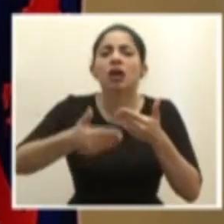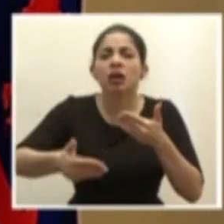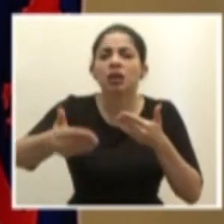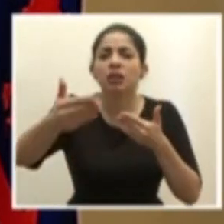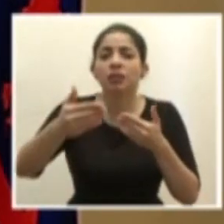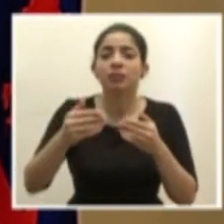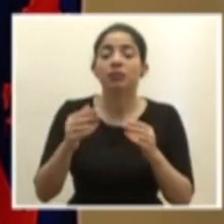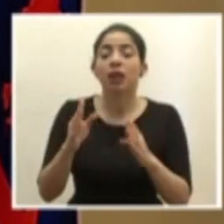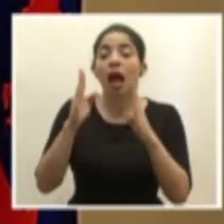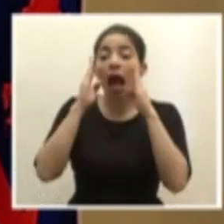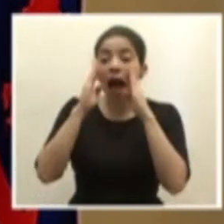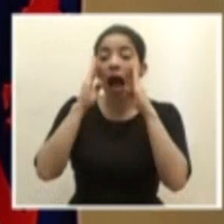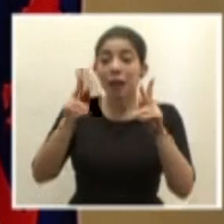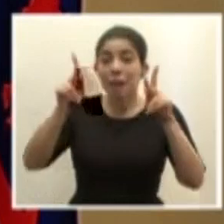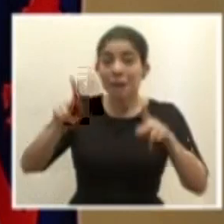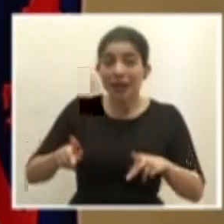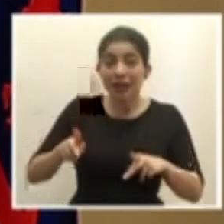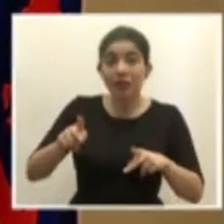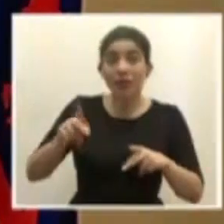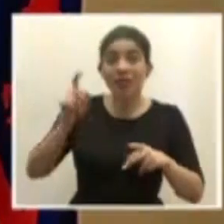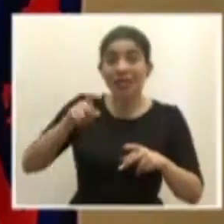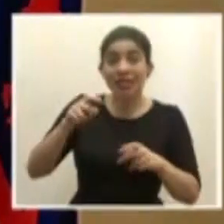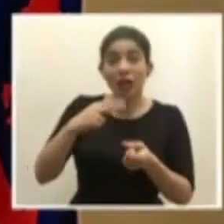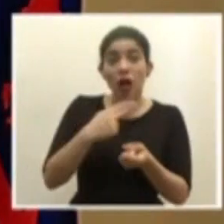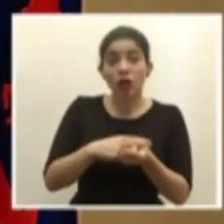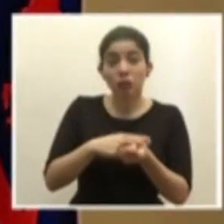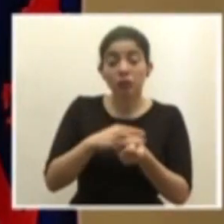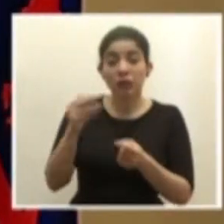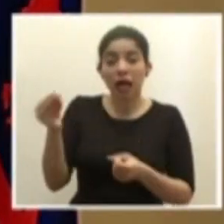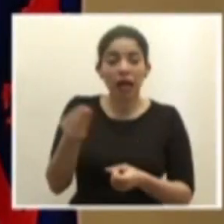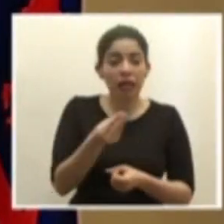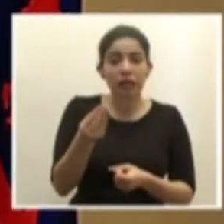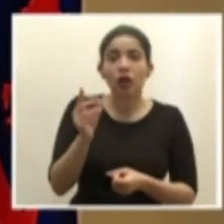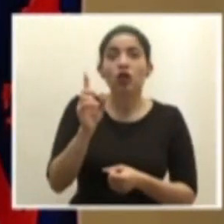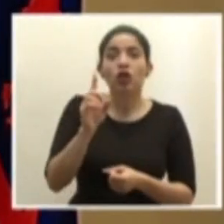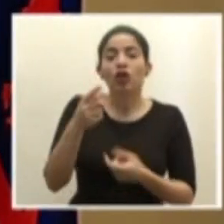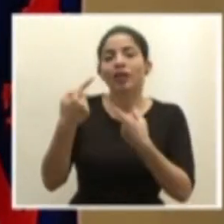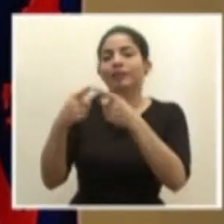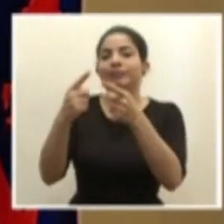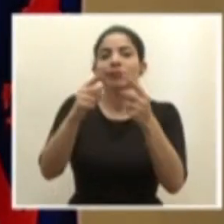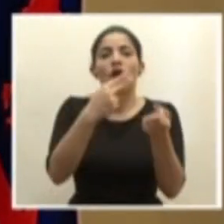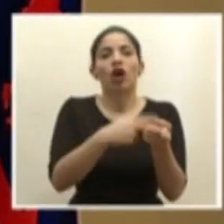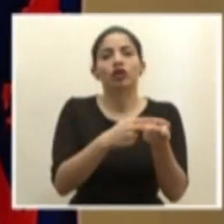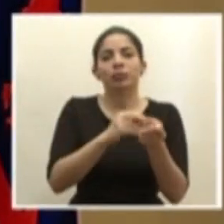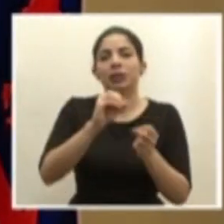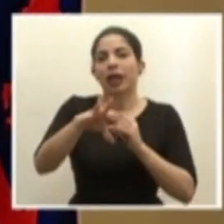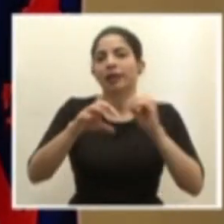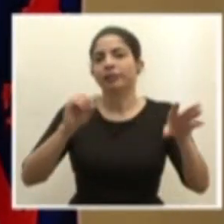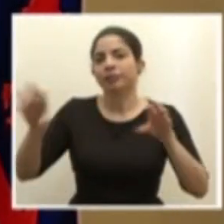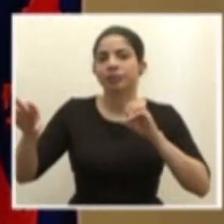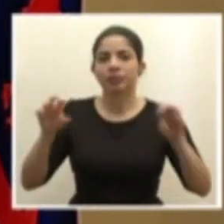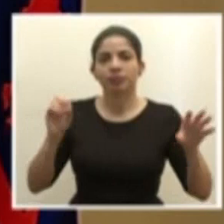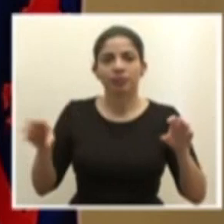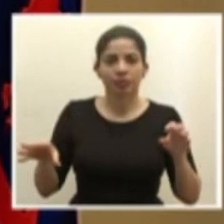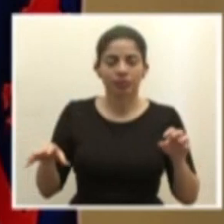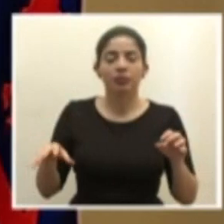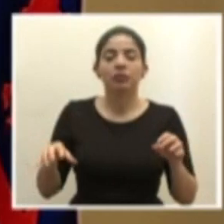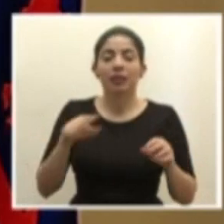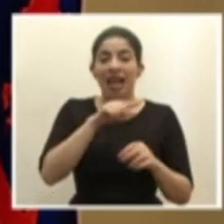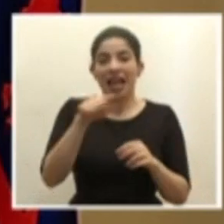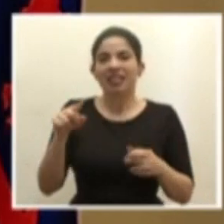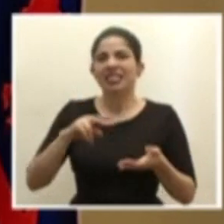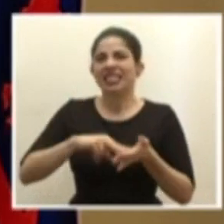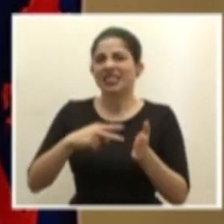pacientes hospitalizados en diferentes hospitales del país. Eso va a involucrar un